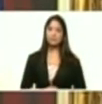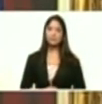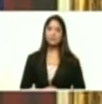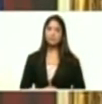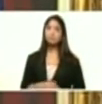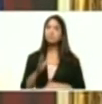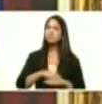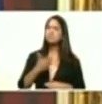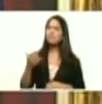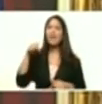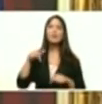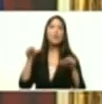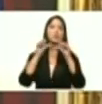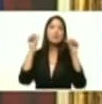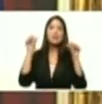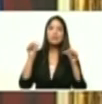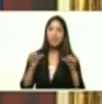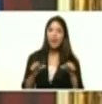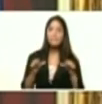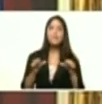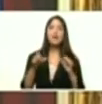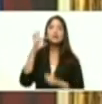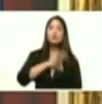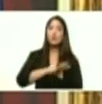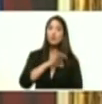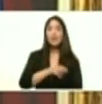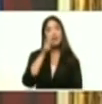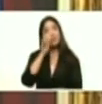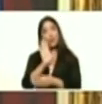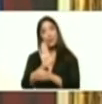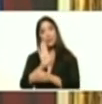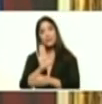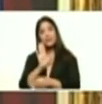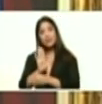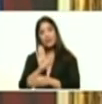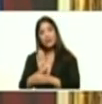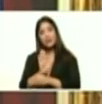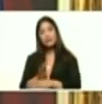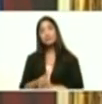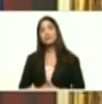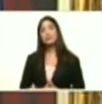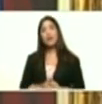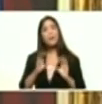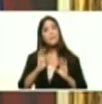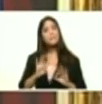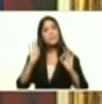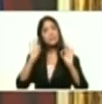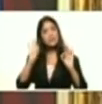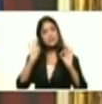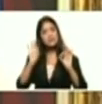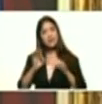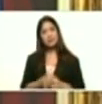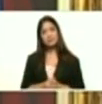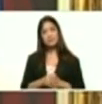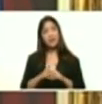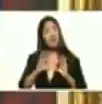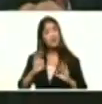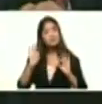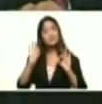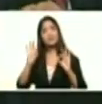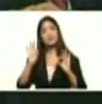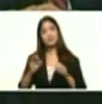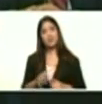porque tenemos un sistema, social de protección, muy especial, muy especial,